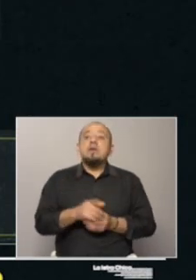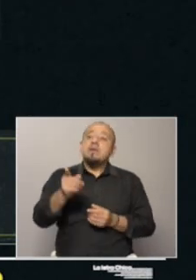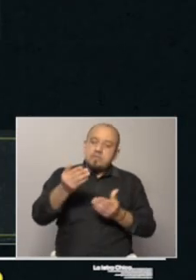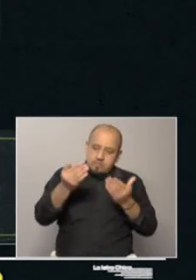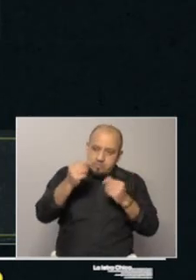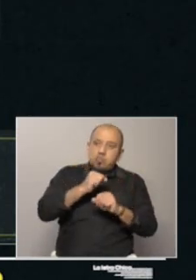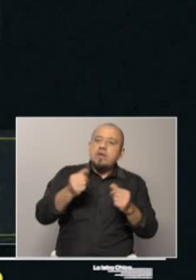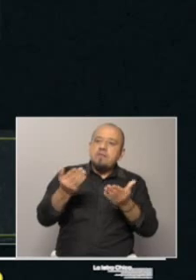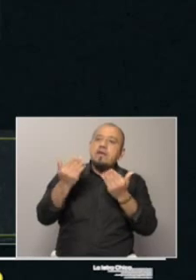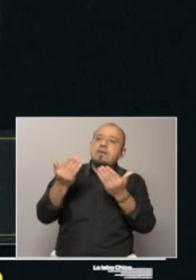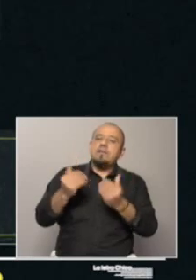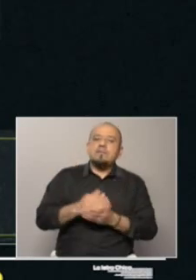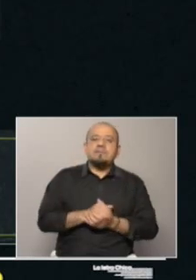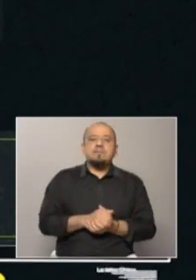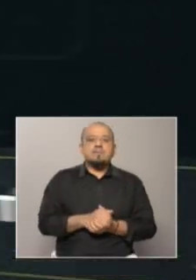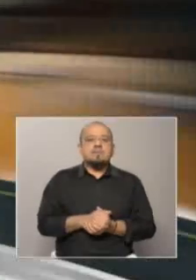el uso de la palabra.